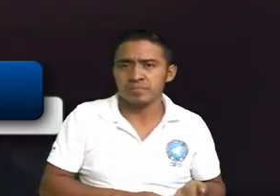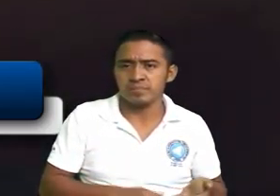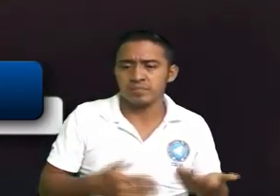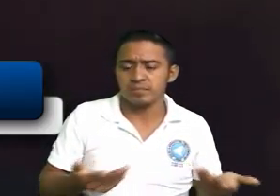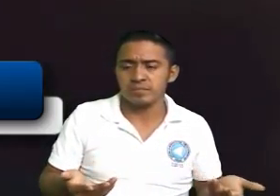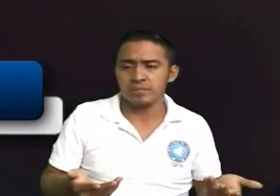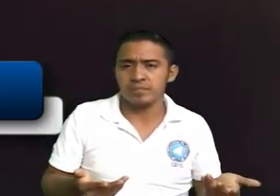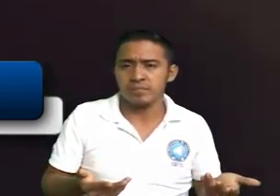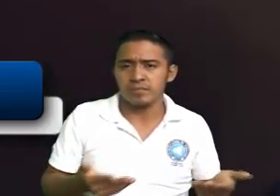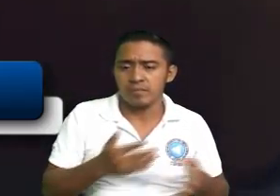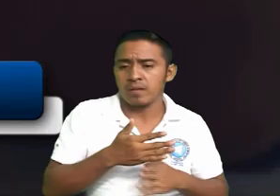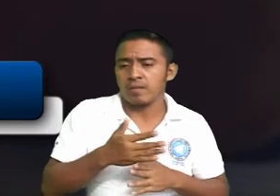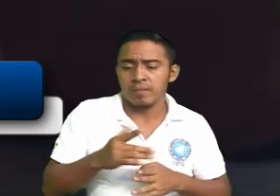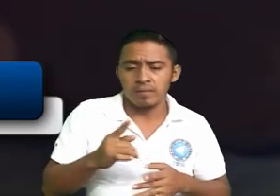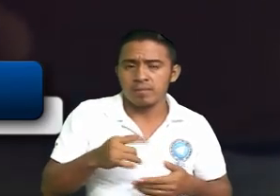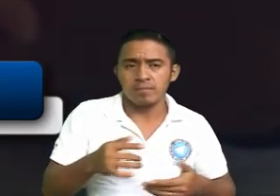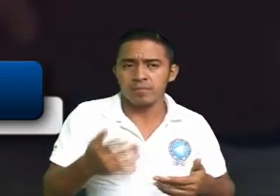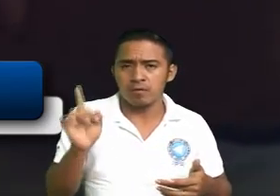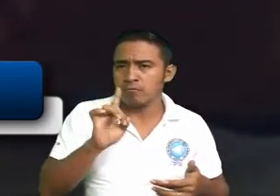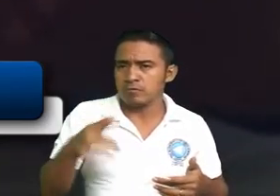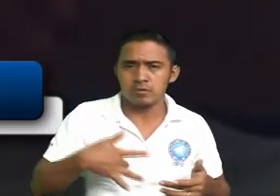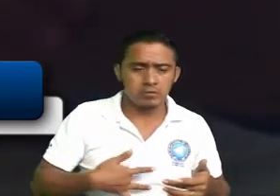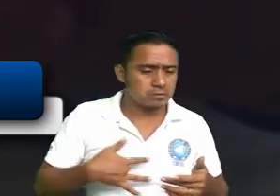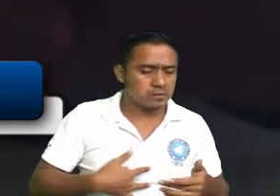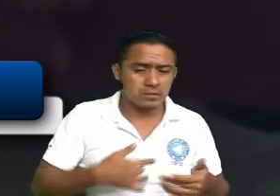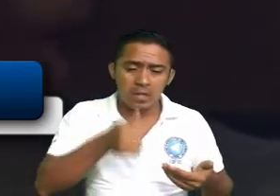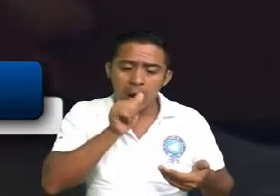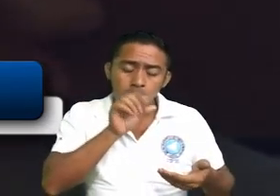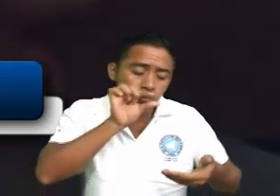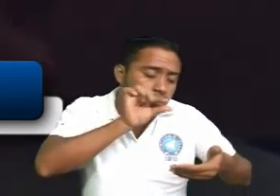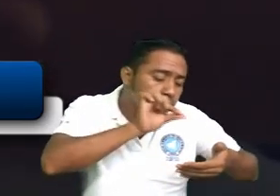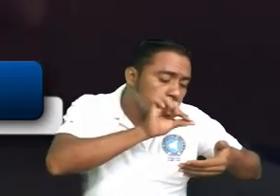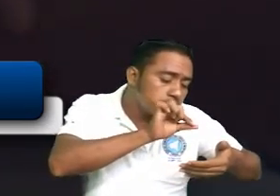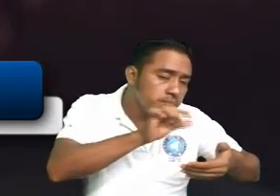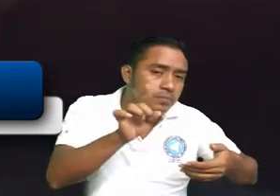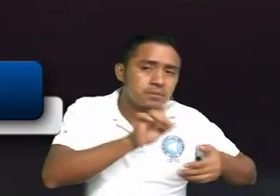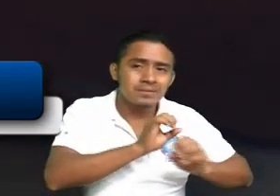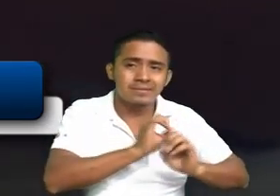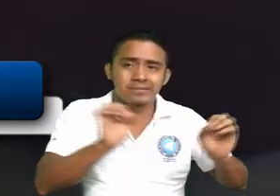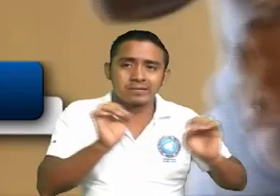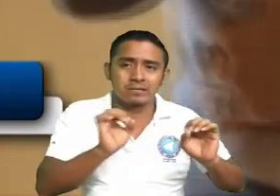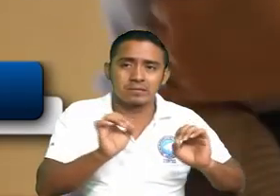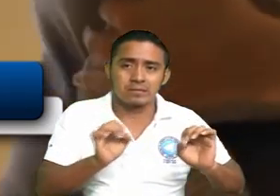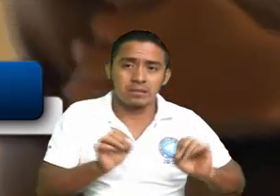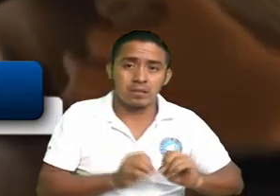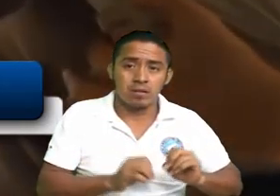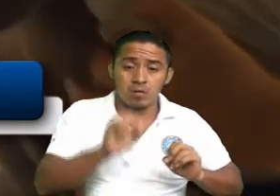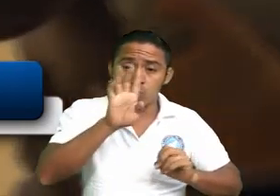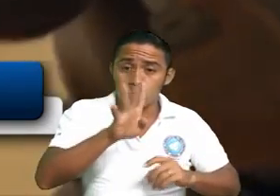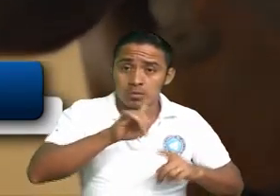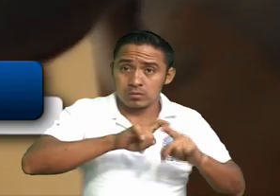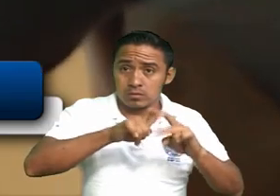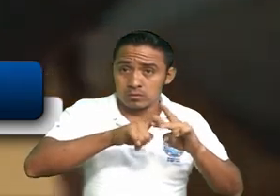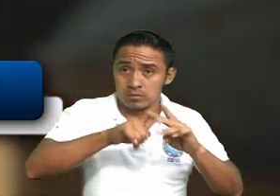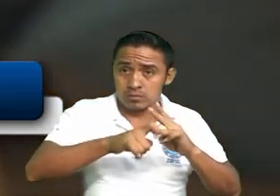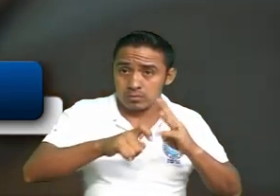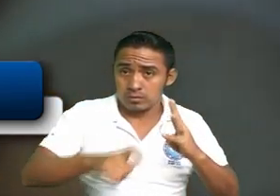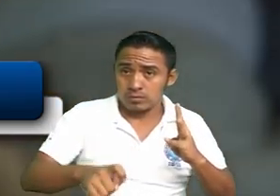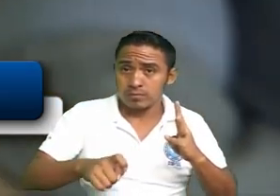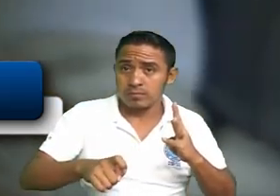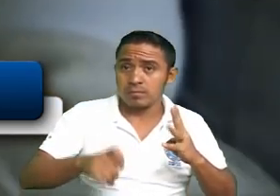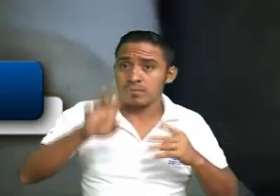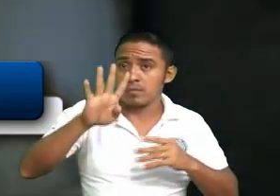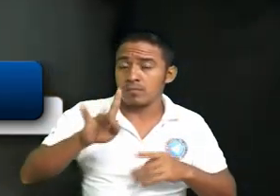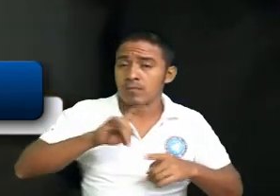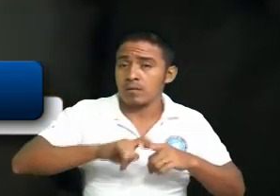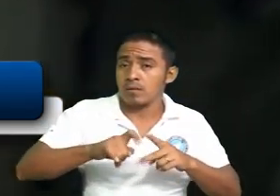bebé. Es decir, si usted, mamá, da lactancia materna, va incluida